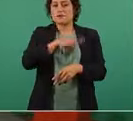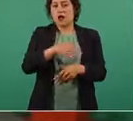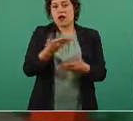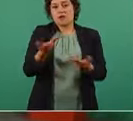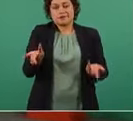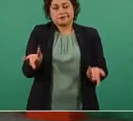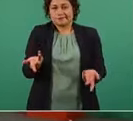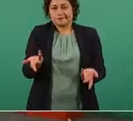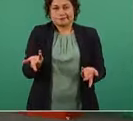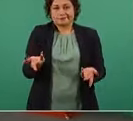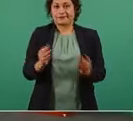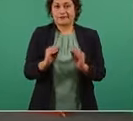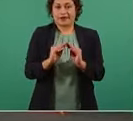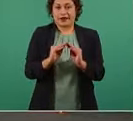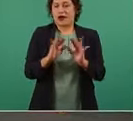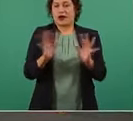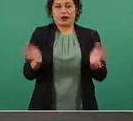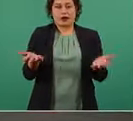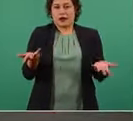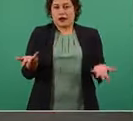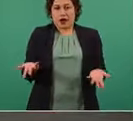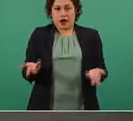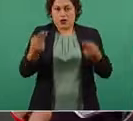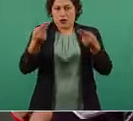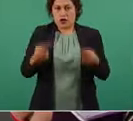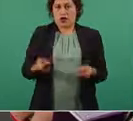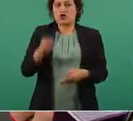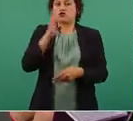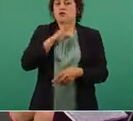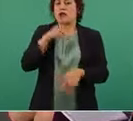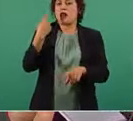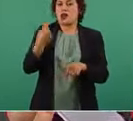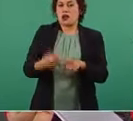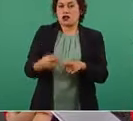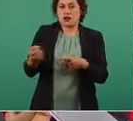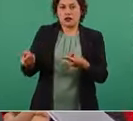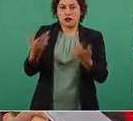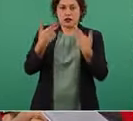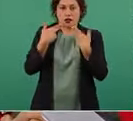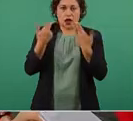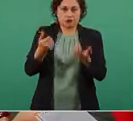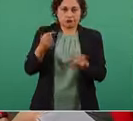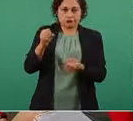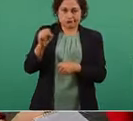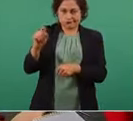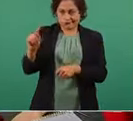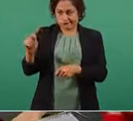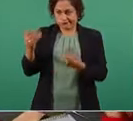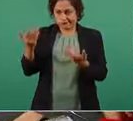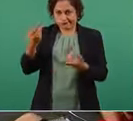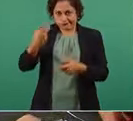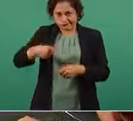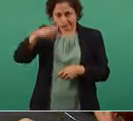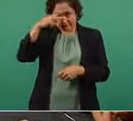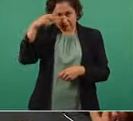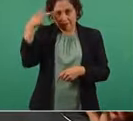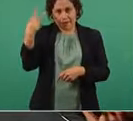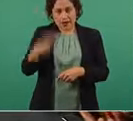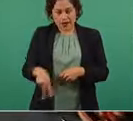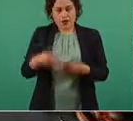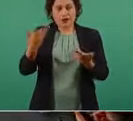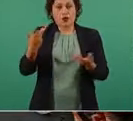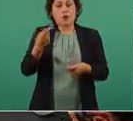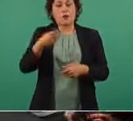claro, malos negocios para la hacienda pública, para el pueblo, buenos negocios para los